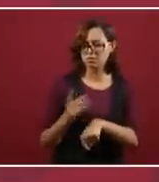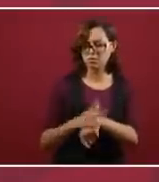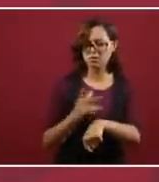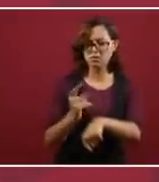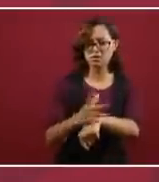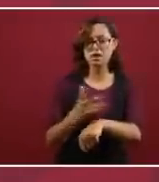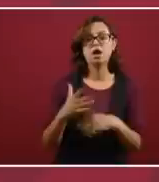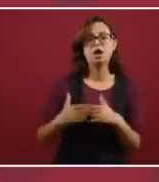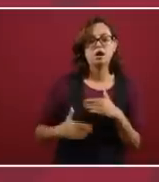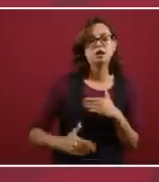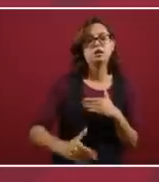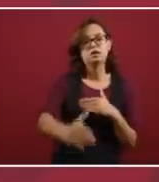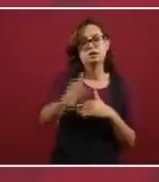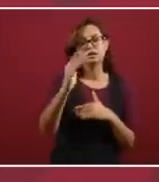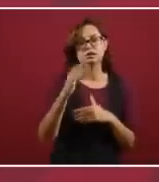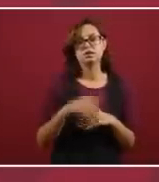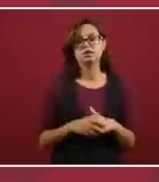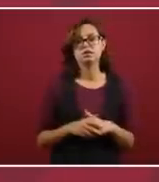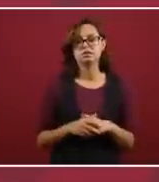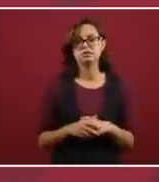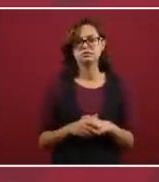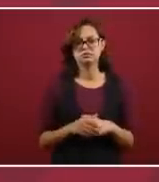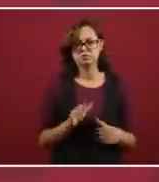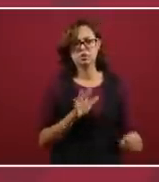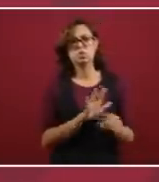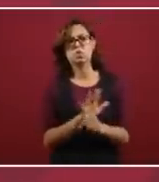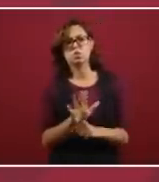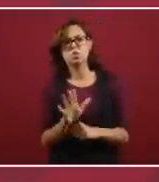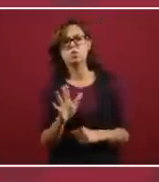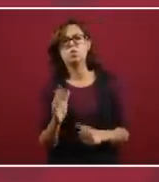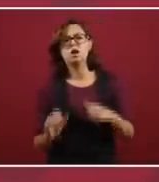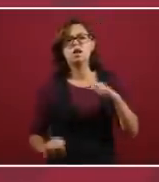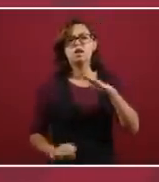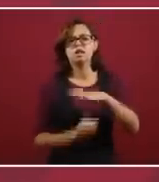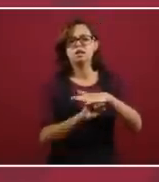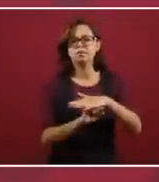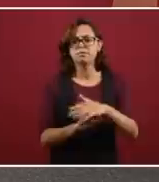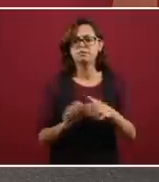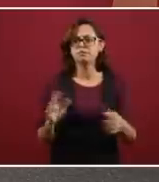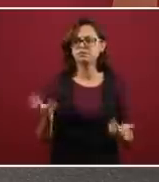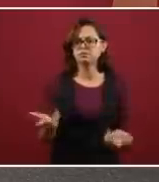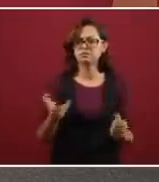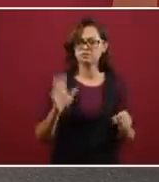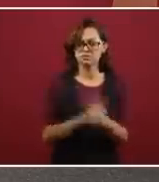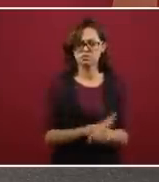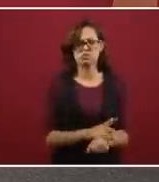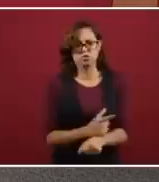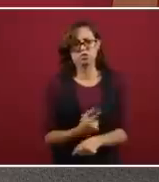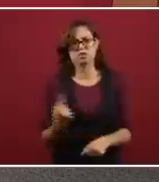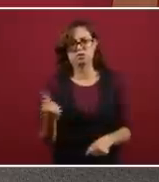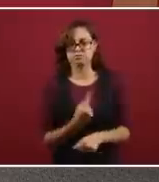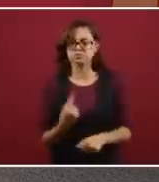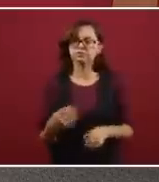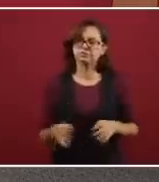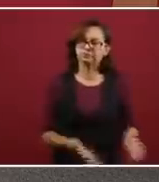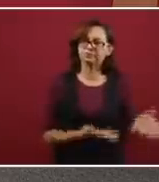en qué nos basamos, en qué se inscribe lo que estamos haciendo,